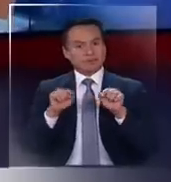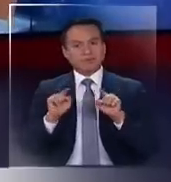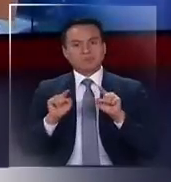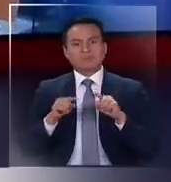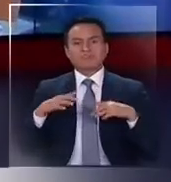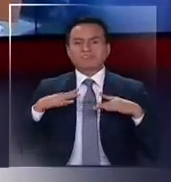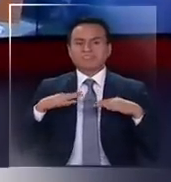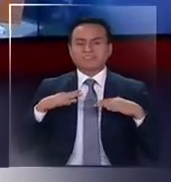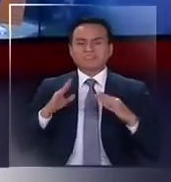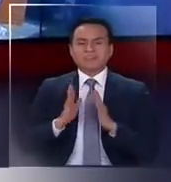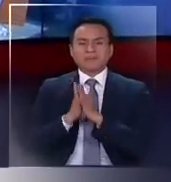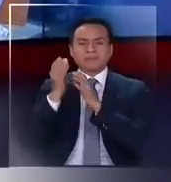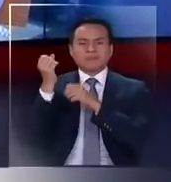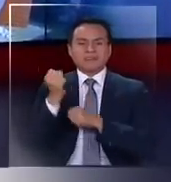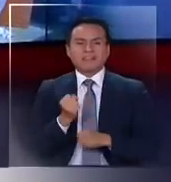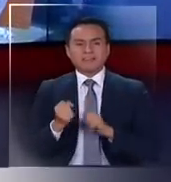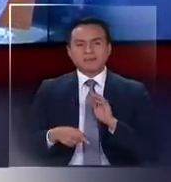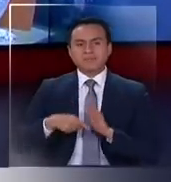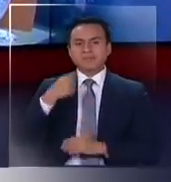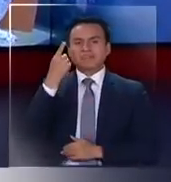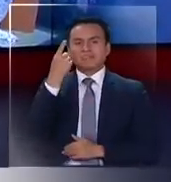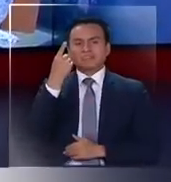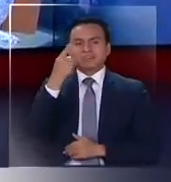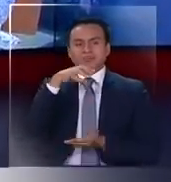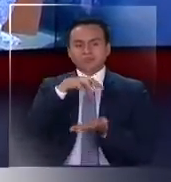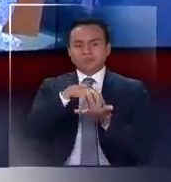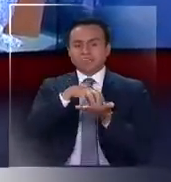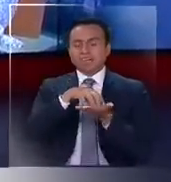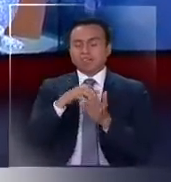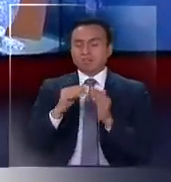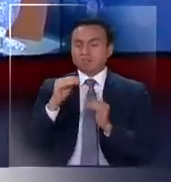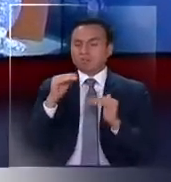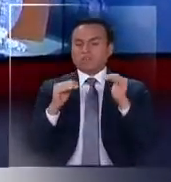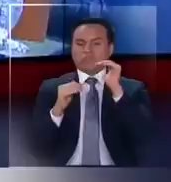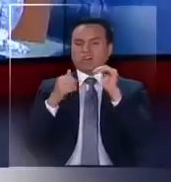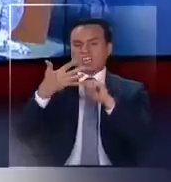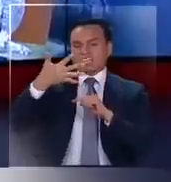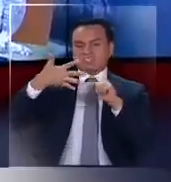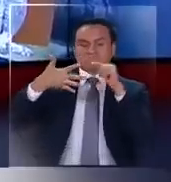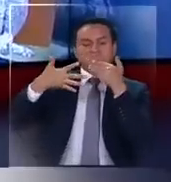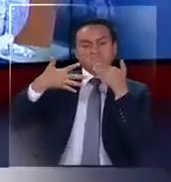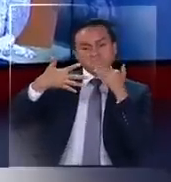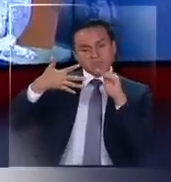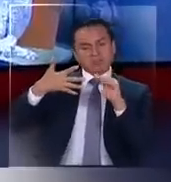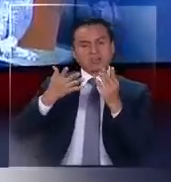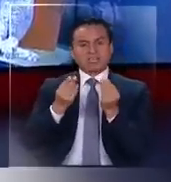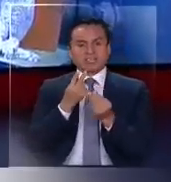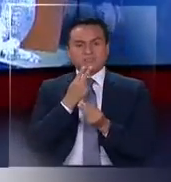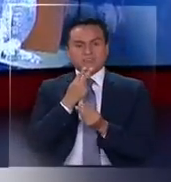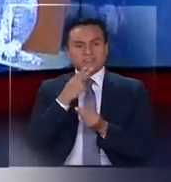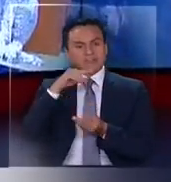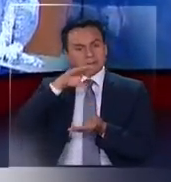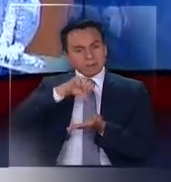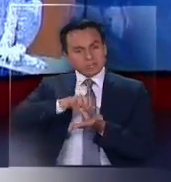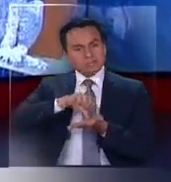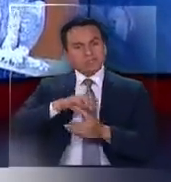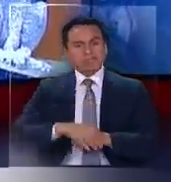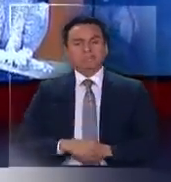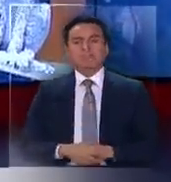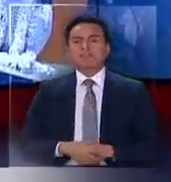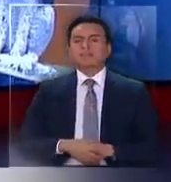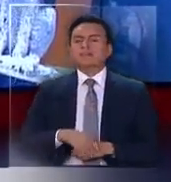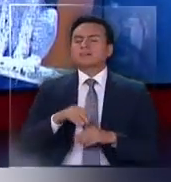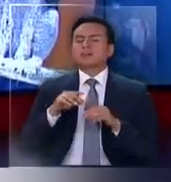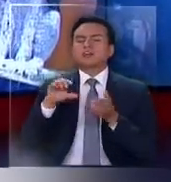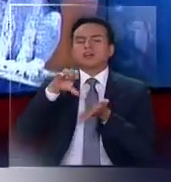Están felices en San Miguel porque por primera vez esta comuna se ubica entre las top 5 con la mejor calidad de vida del país. La